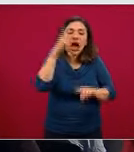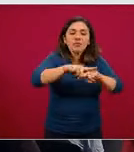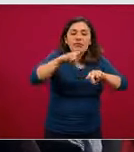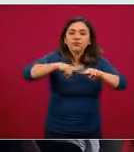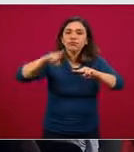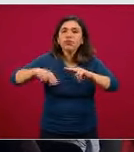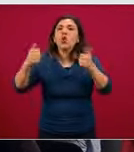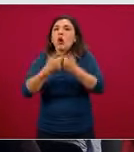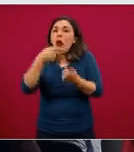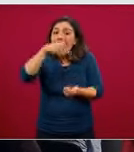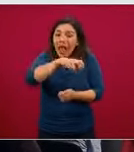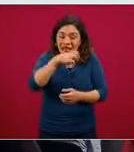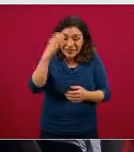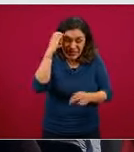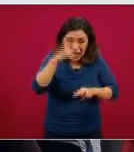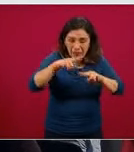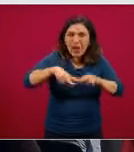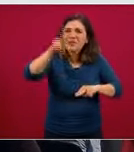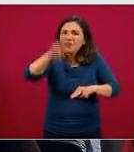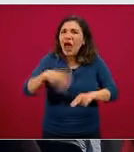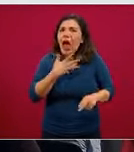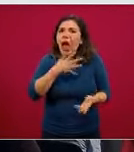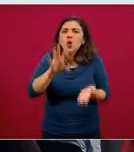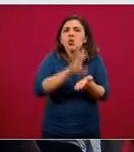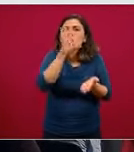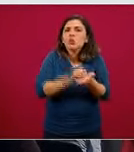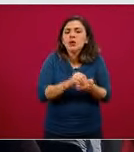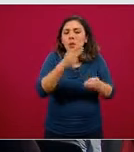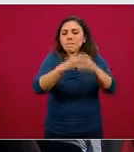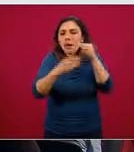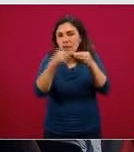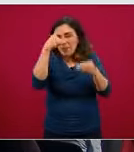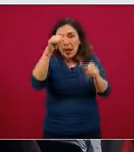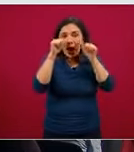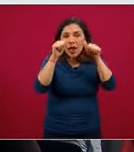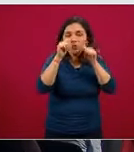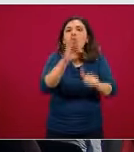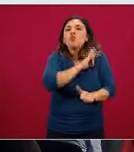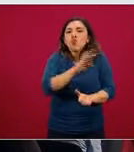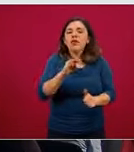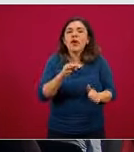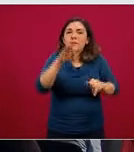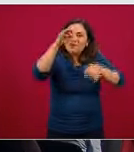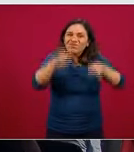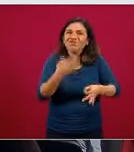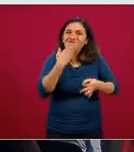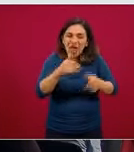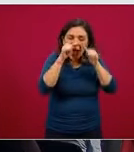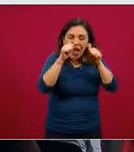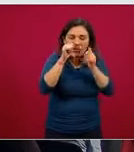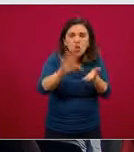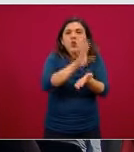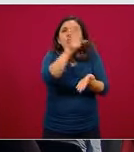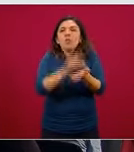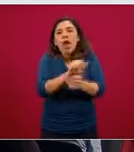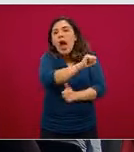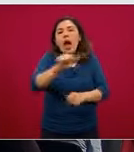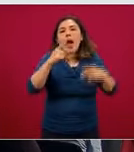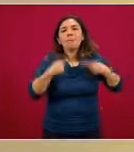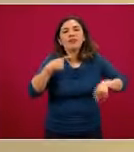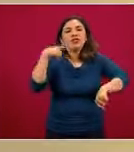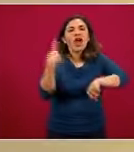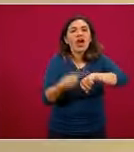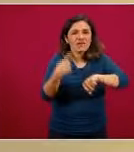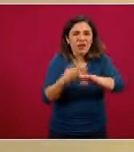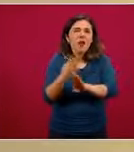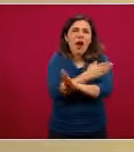camas operativas totalmente dotadas para mejorar la capacidad de atención y esta autosuficiencia que